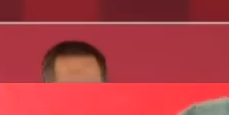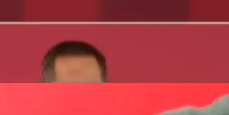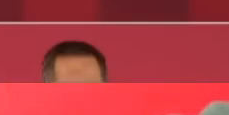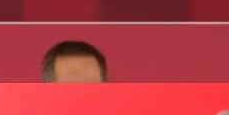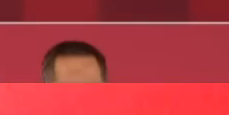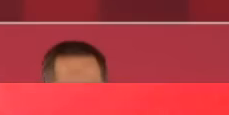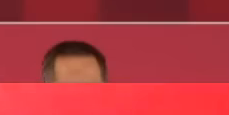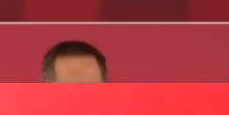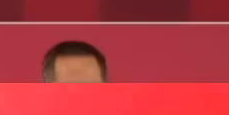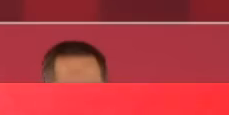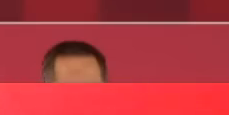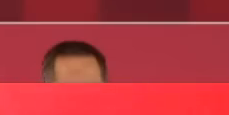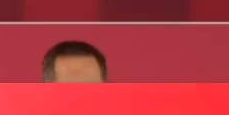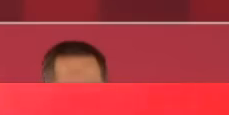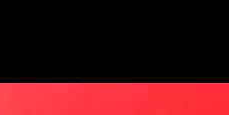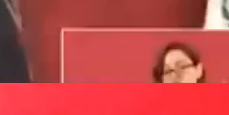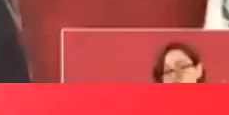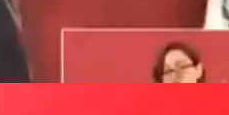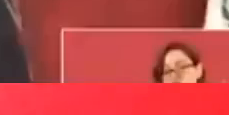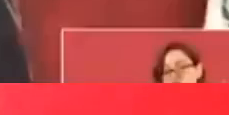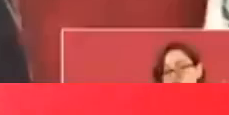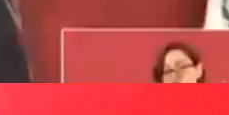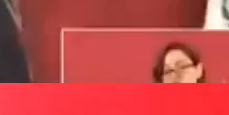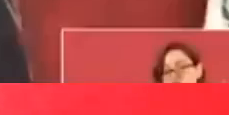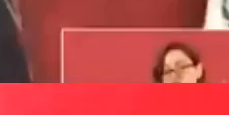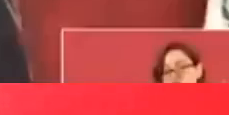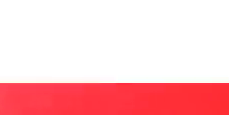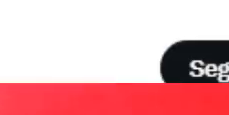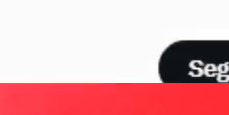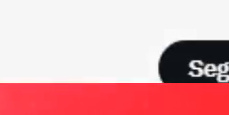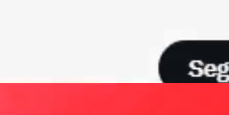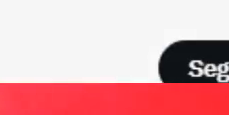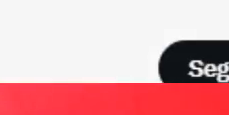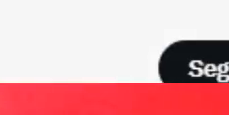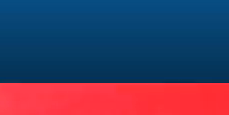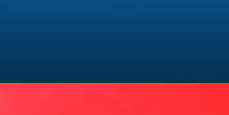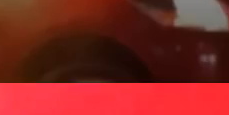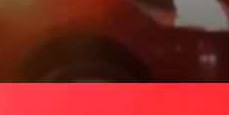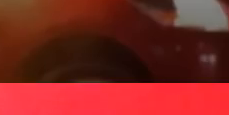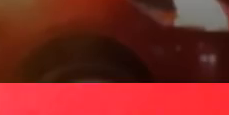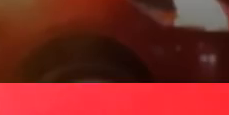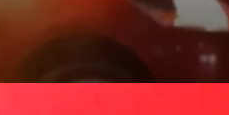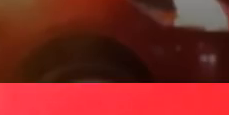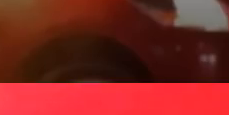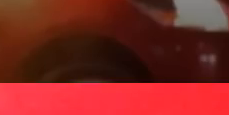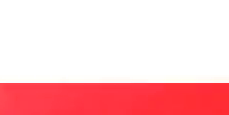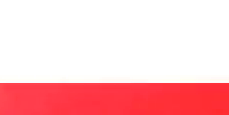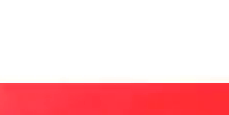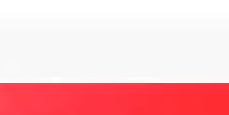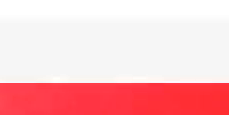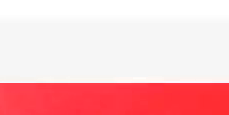compatriotas ustedes qué demonios opina antes de irnos hay que revisar qué dice la repubblica hiriente furiosa y bien